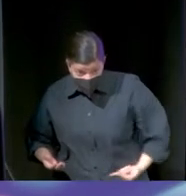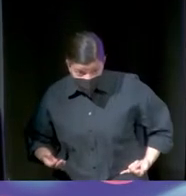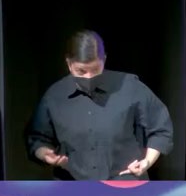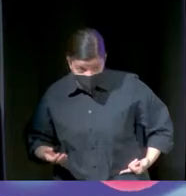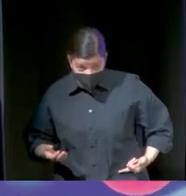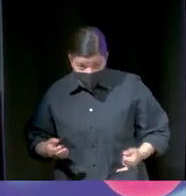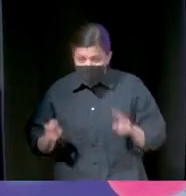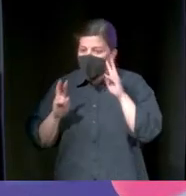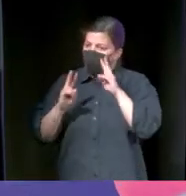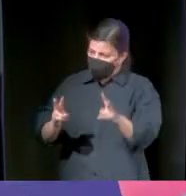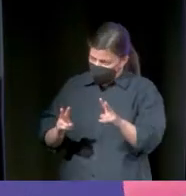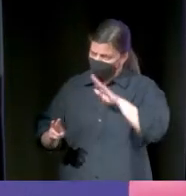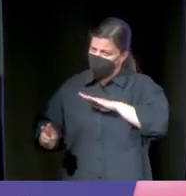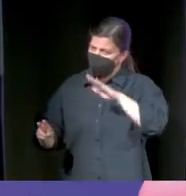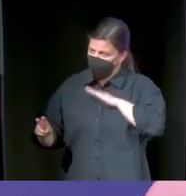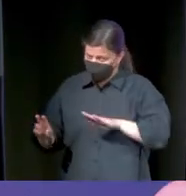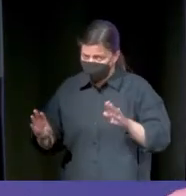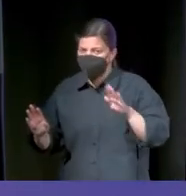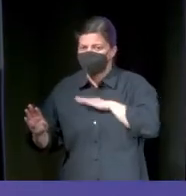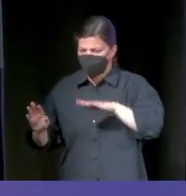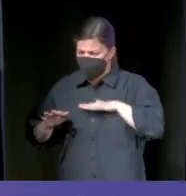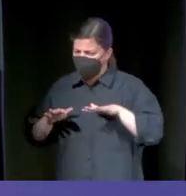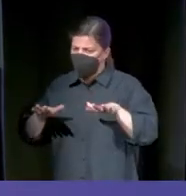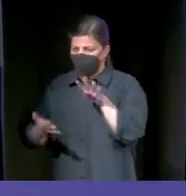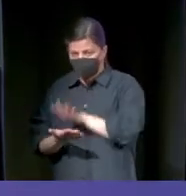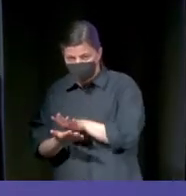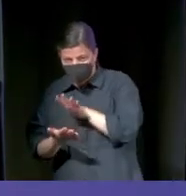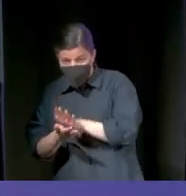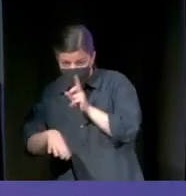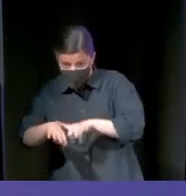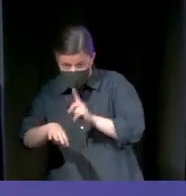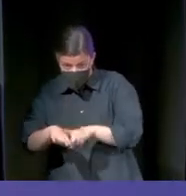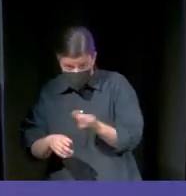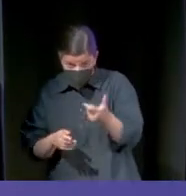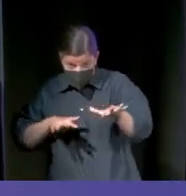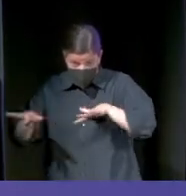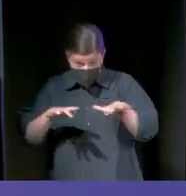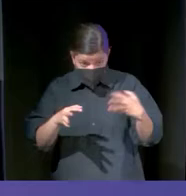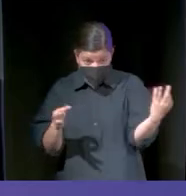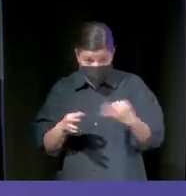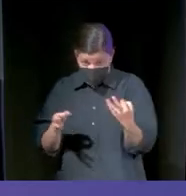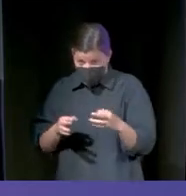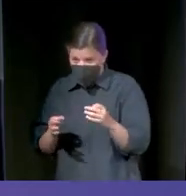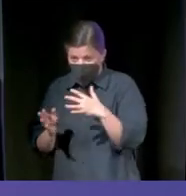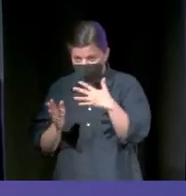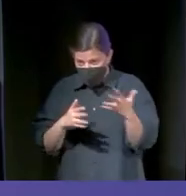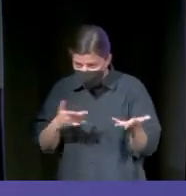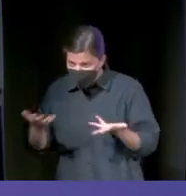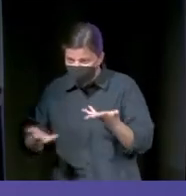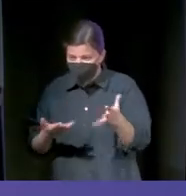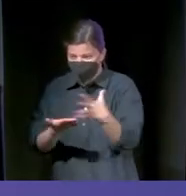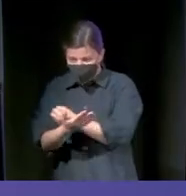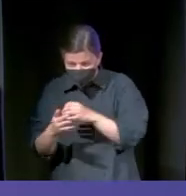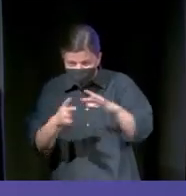os veo bastante bastante poco activos para ser la hora que es un poquito hay que moverse como juncos en el agua dejarse llevar unos con